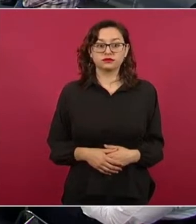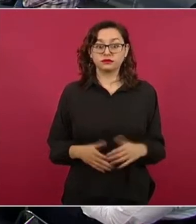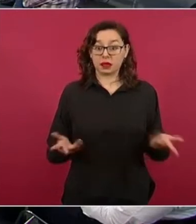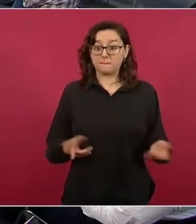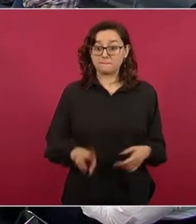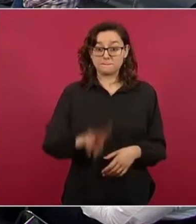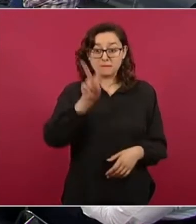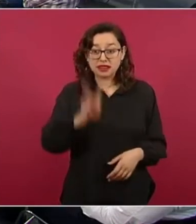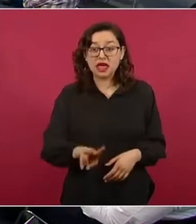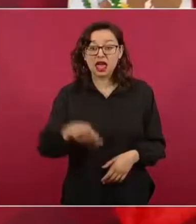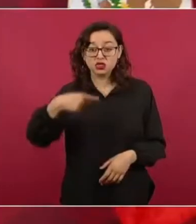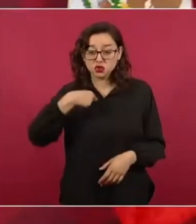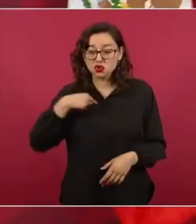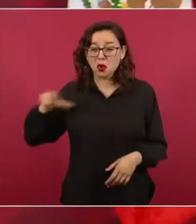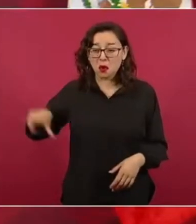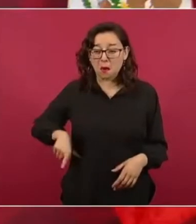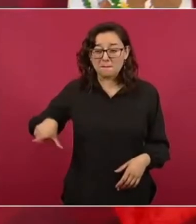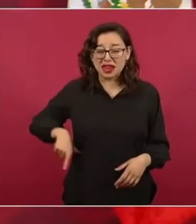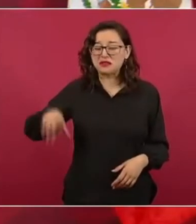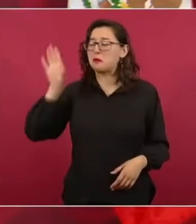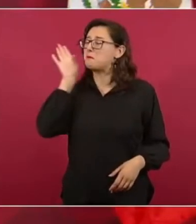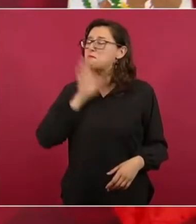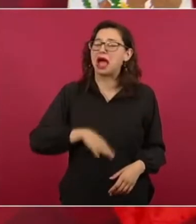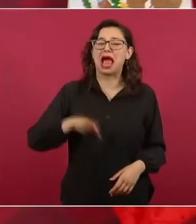tan mal todo,